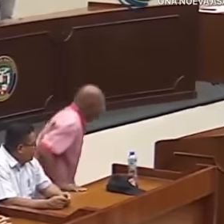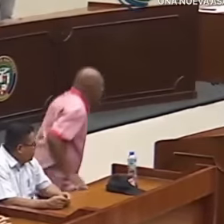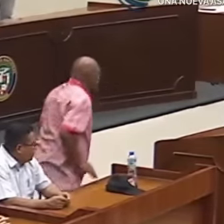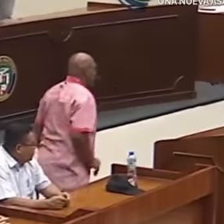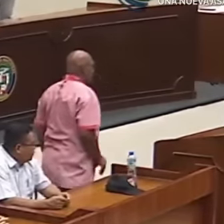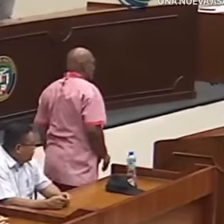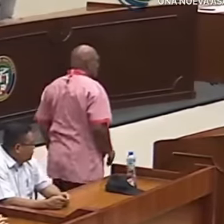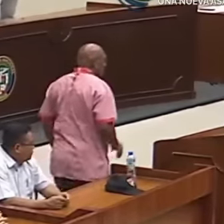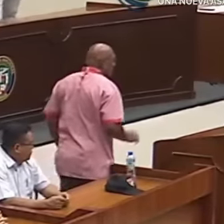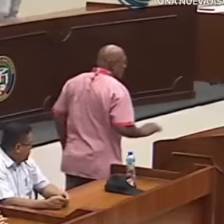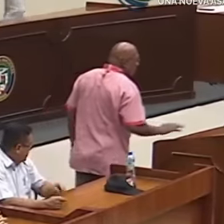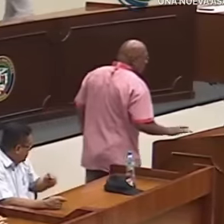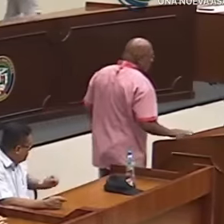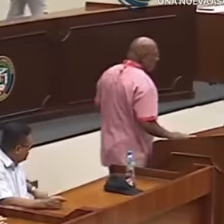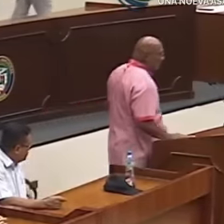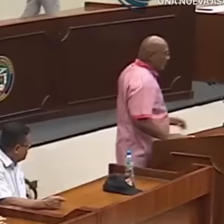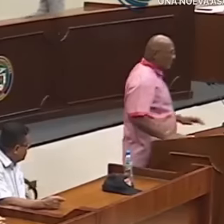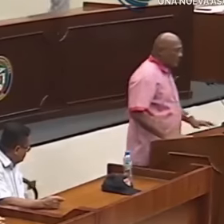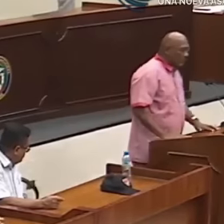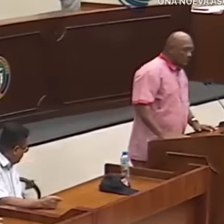10 minutos.